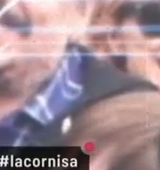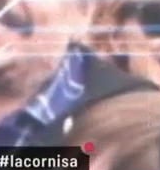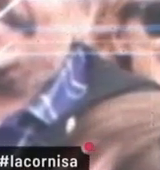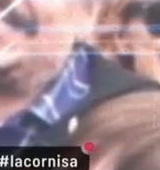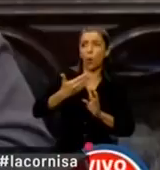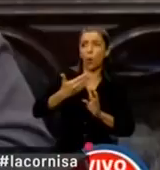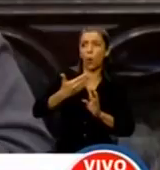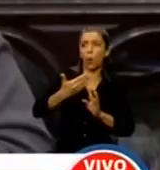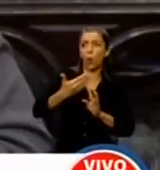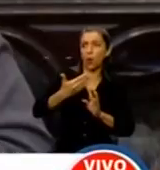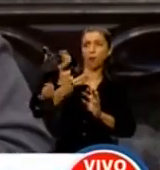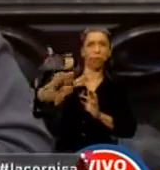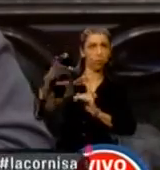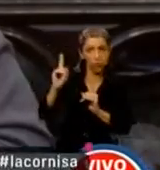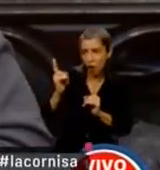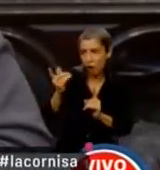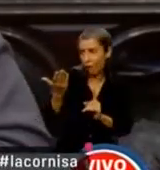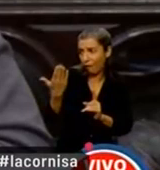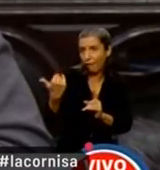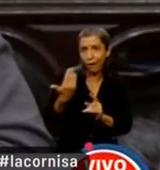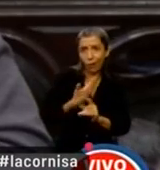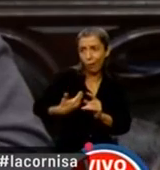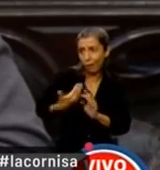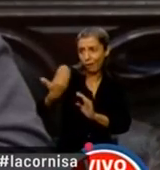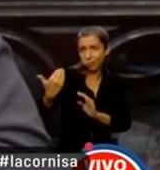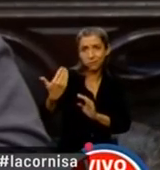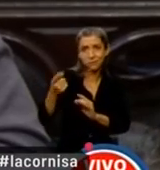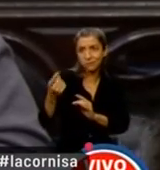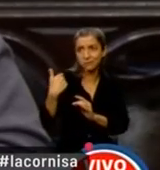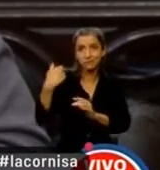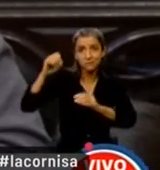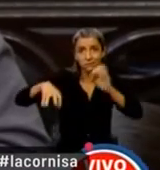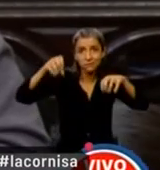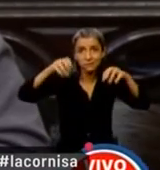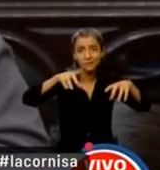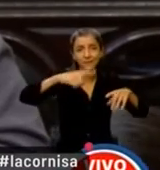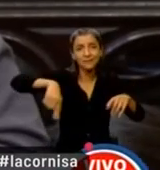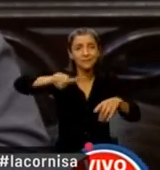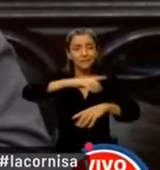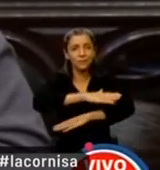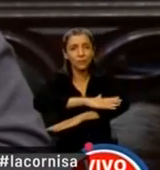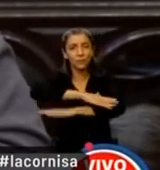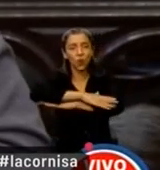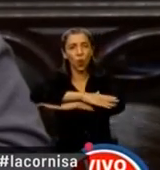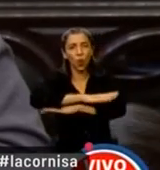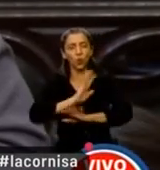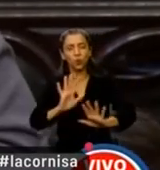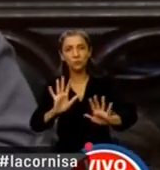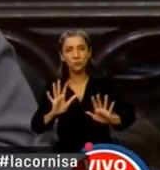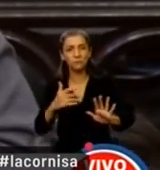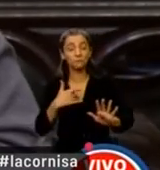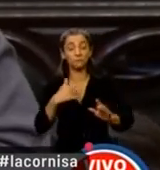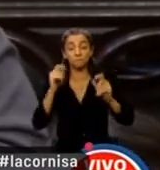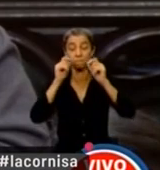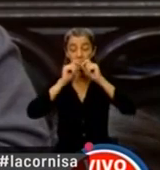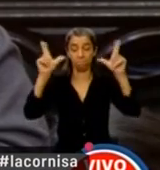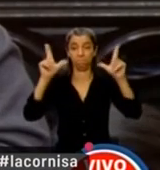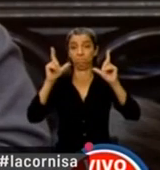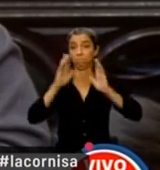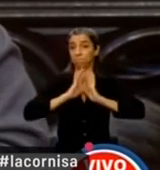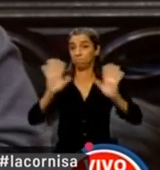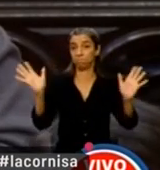Mirá. Me llama poderosamente la atención el comportamiento que están teniendo ante una situación gravísima